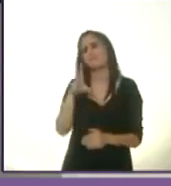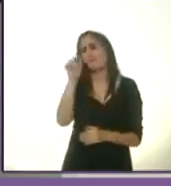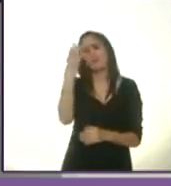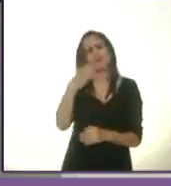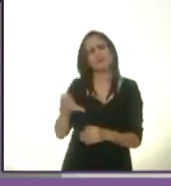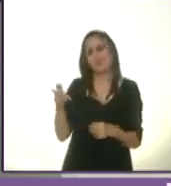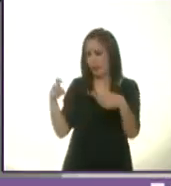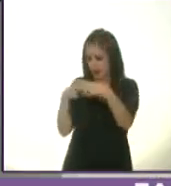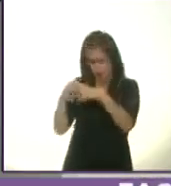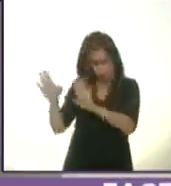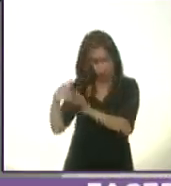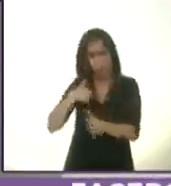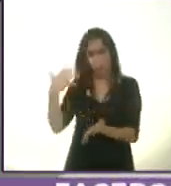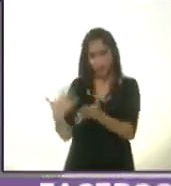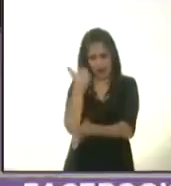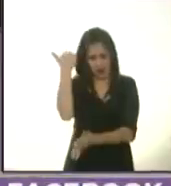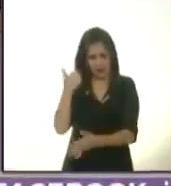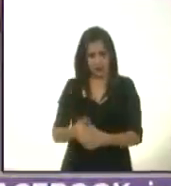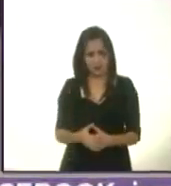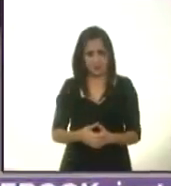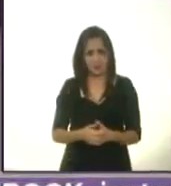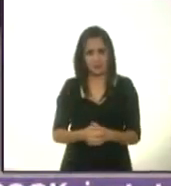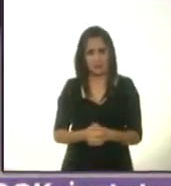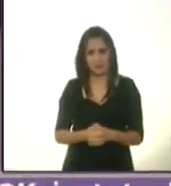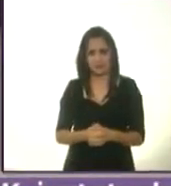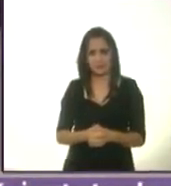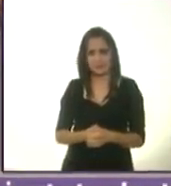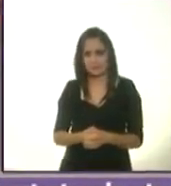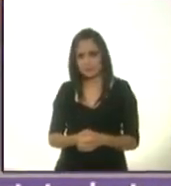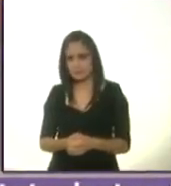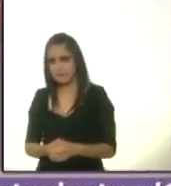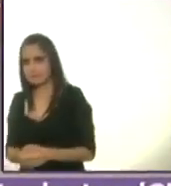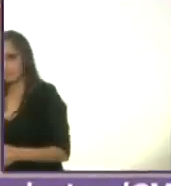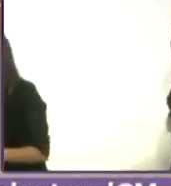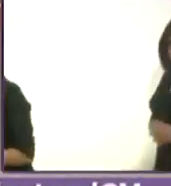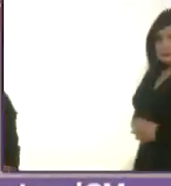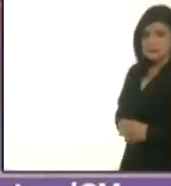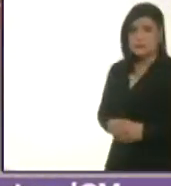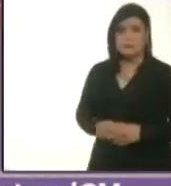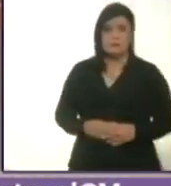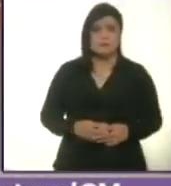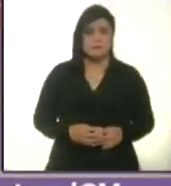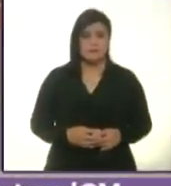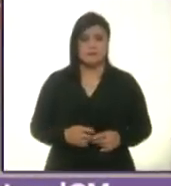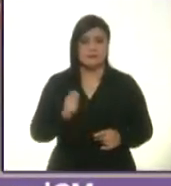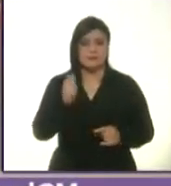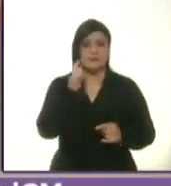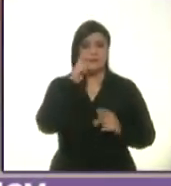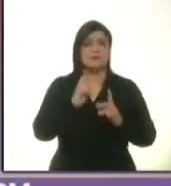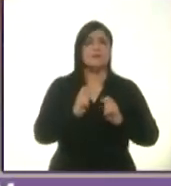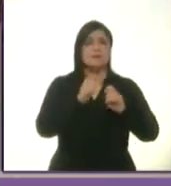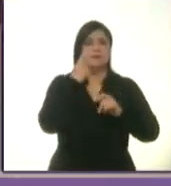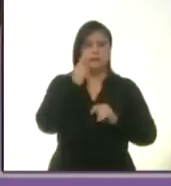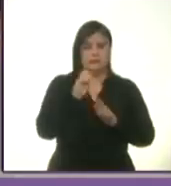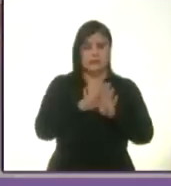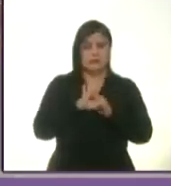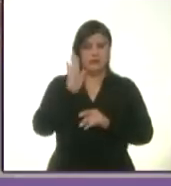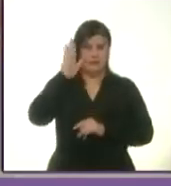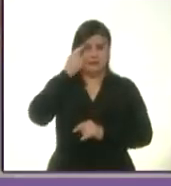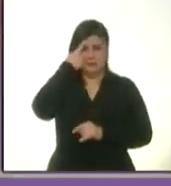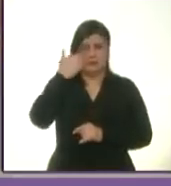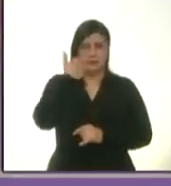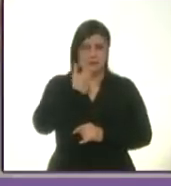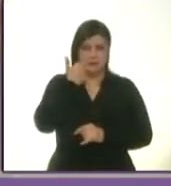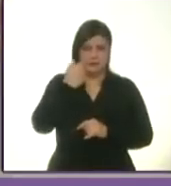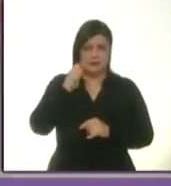vamos a ganar gracias la si es candidata pidió el uso de la voz el candidato marco rascón nada más le recuerdo candidato